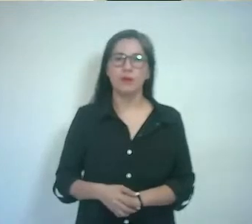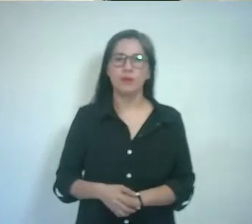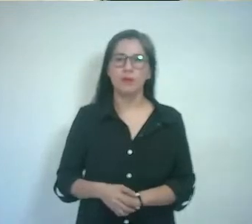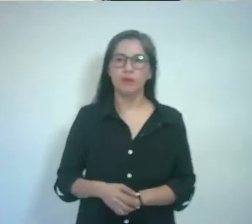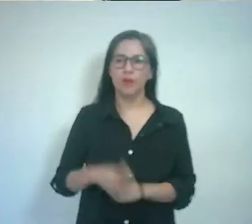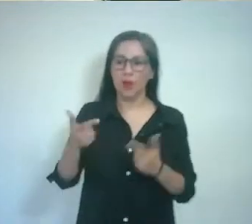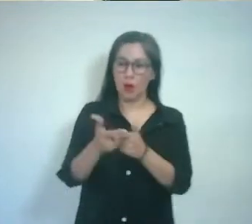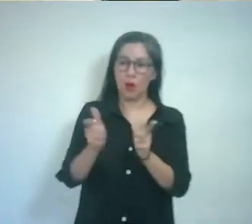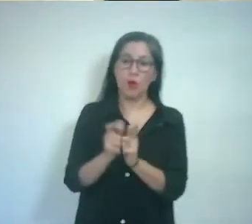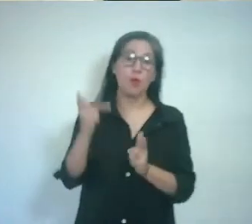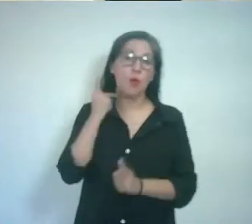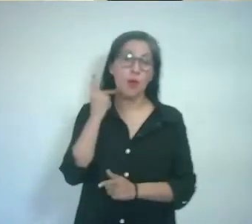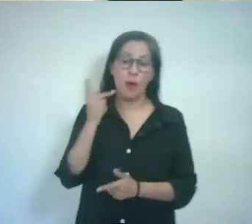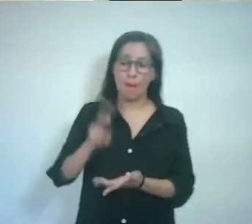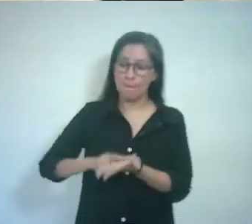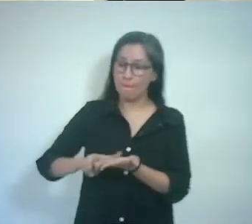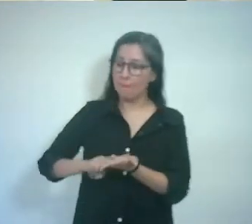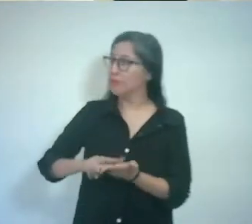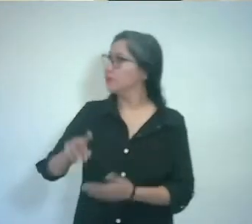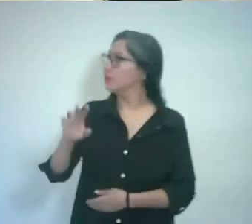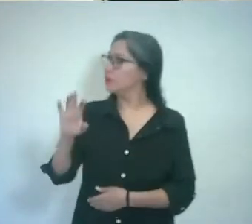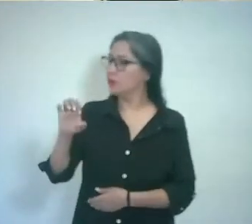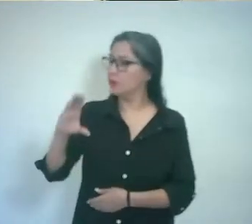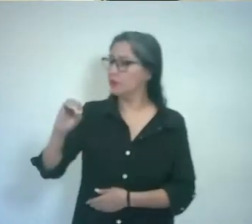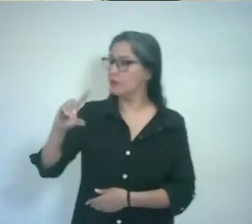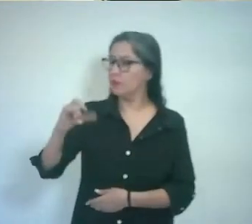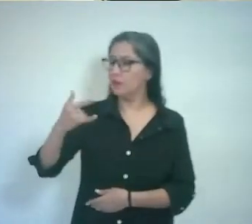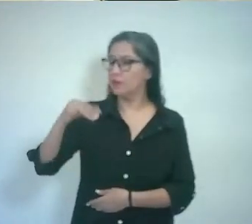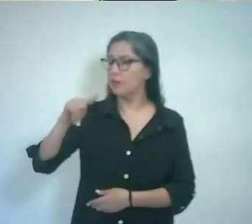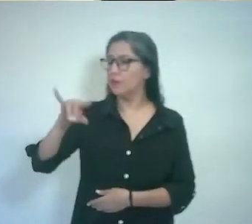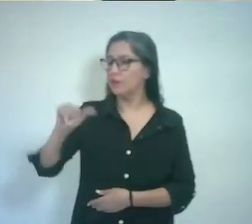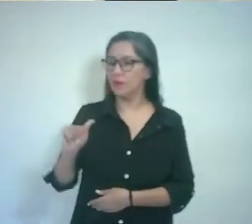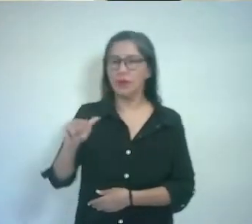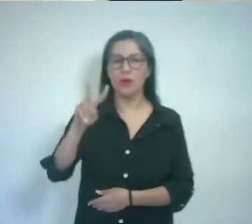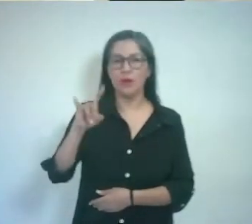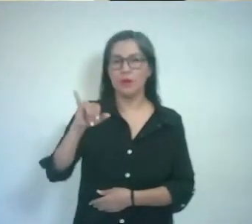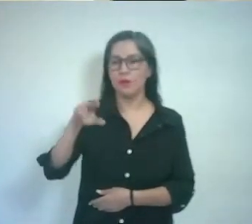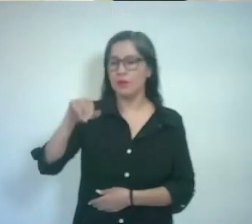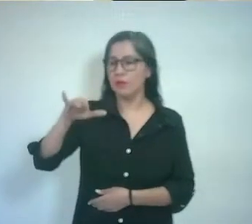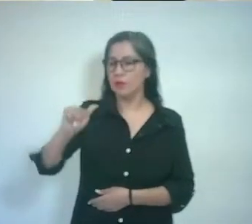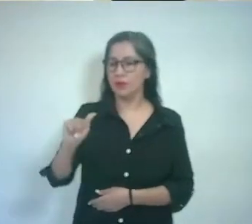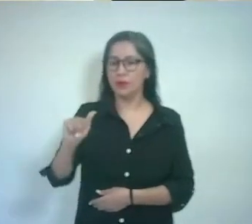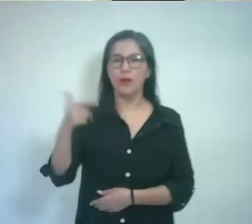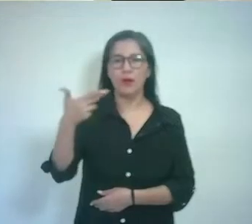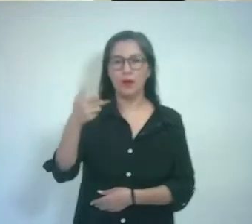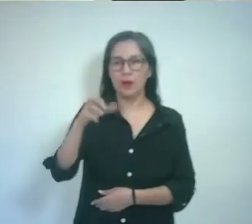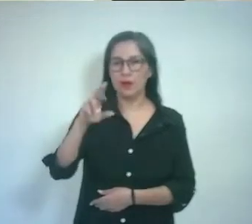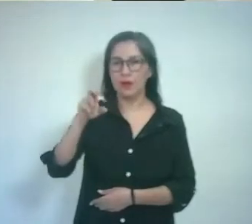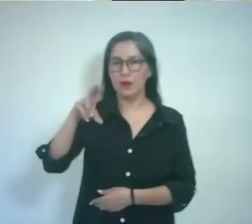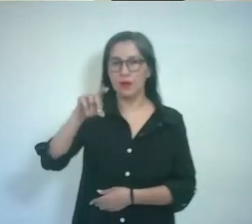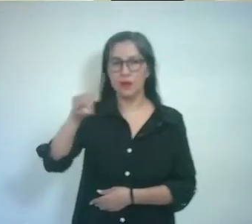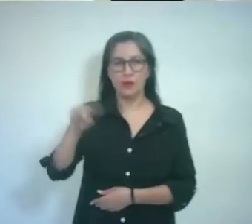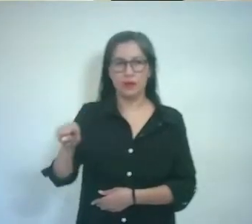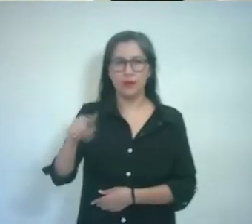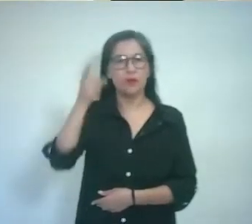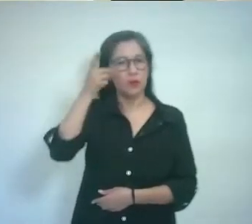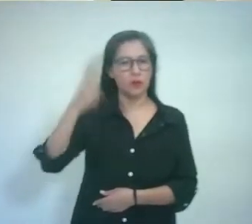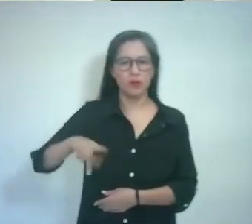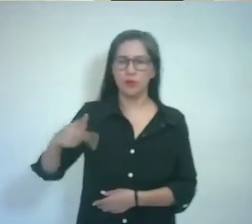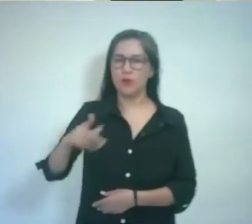Por el Partido Verde Ecologista de México, licenciada Viviana Margarita Hernández Carrera, propietaria.